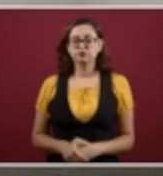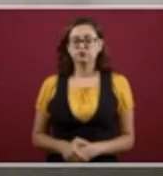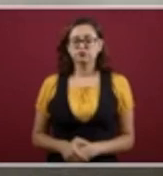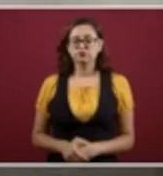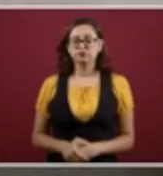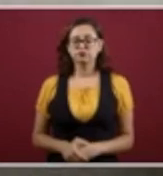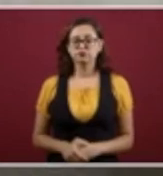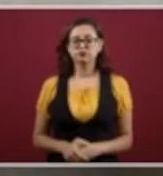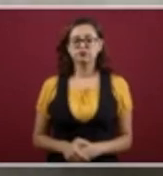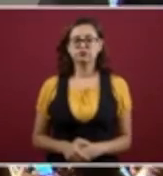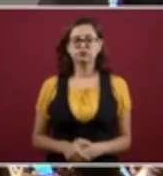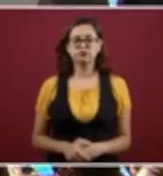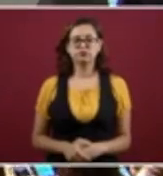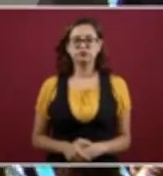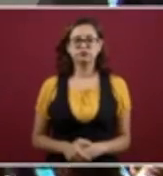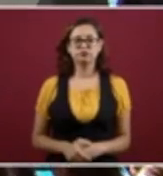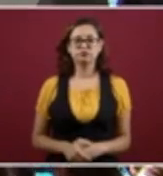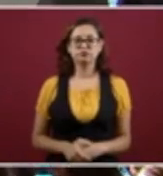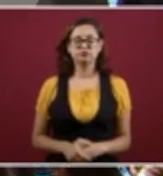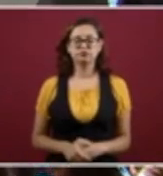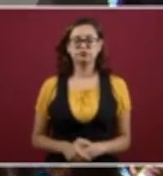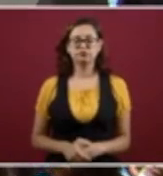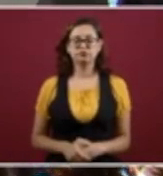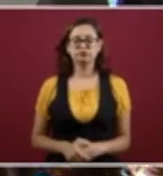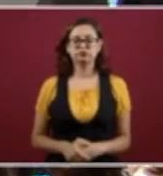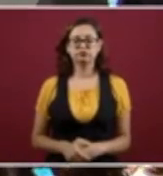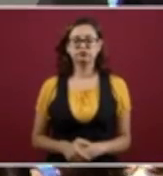Bueno, vamos el día de hoy a